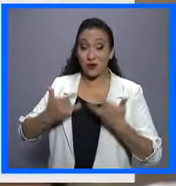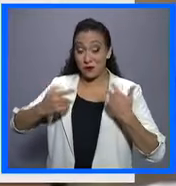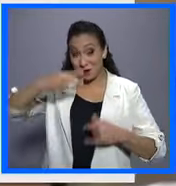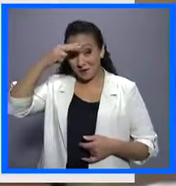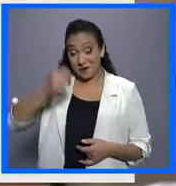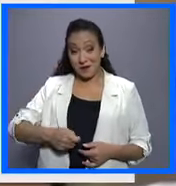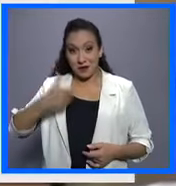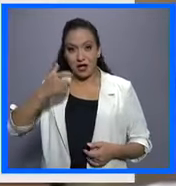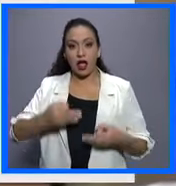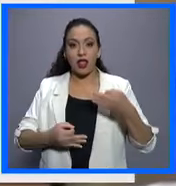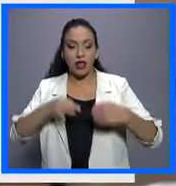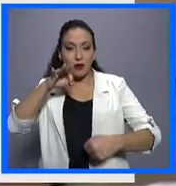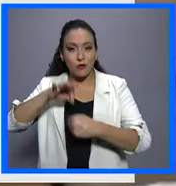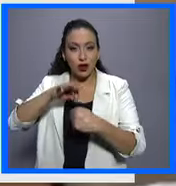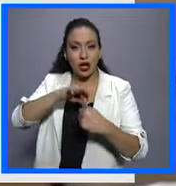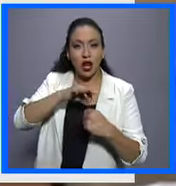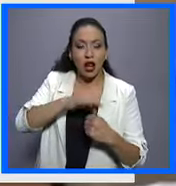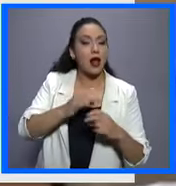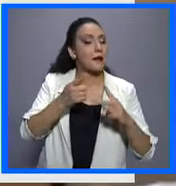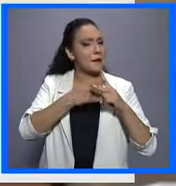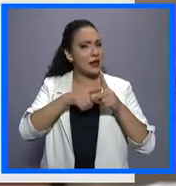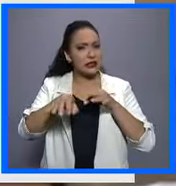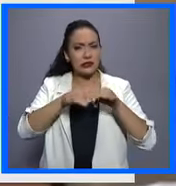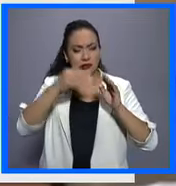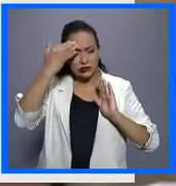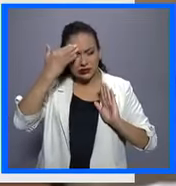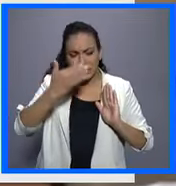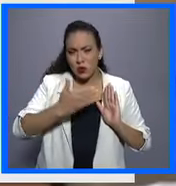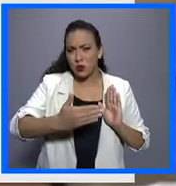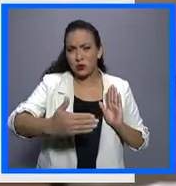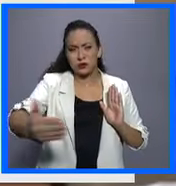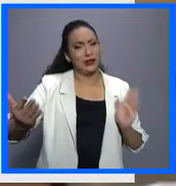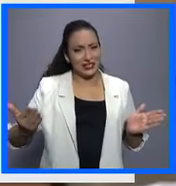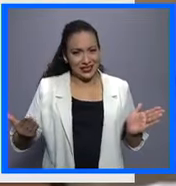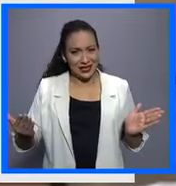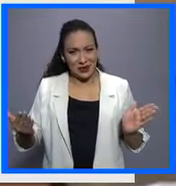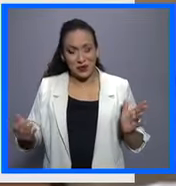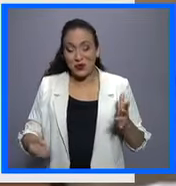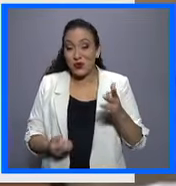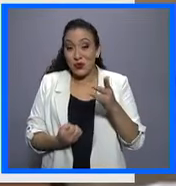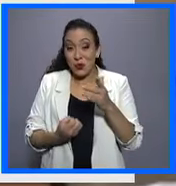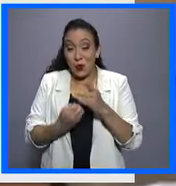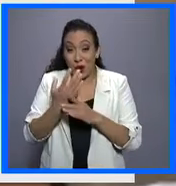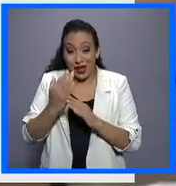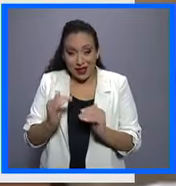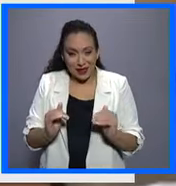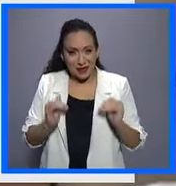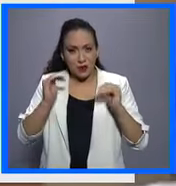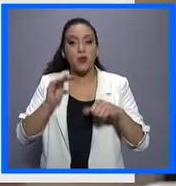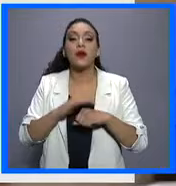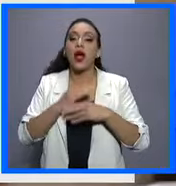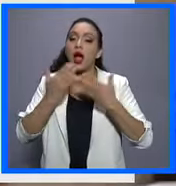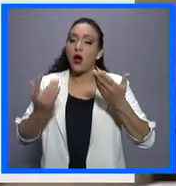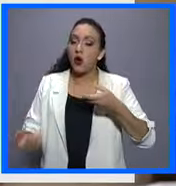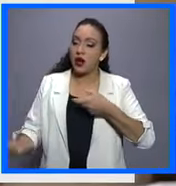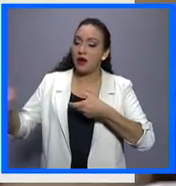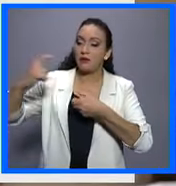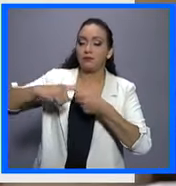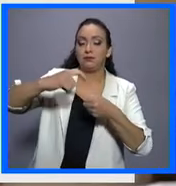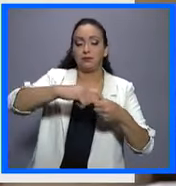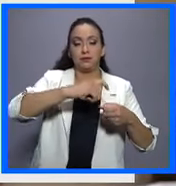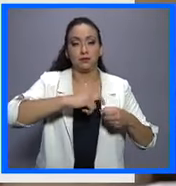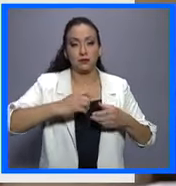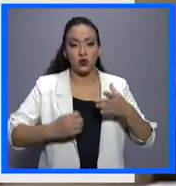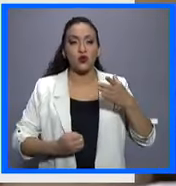Tribunal Electoral da inicio a una etapa inédita, pues esta integración ya